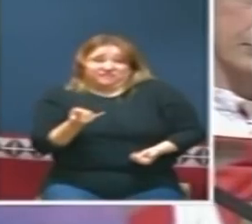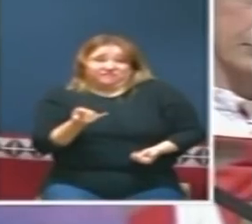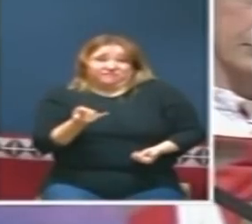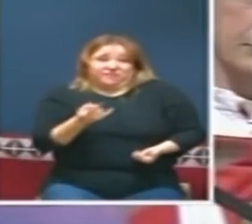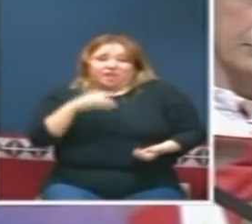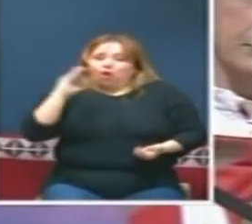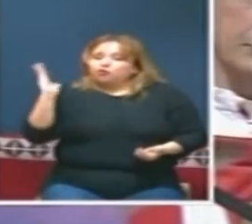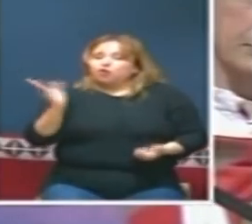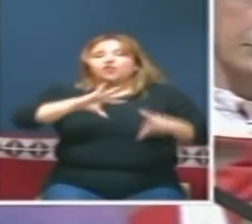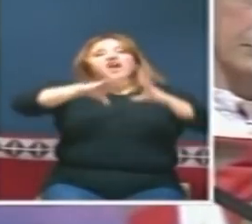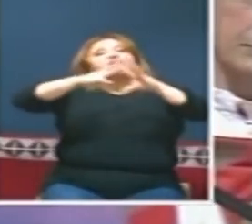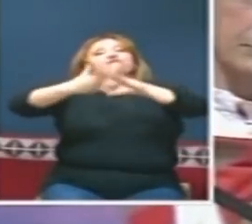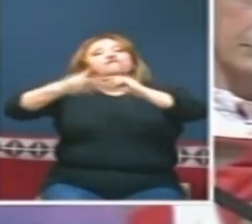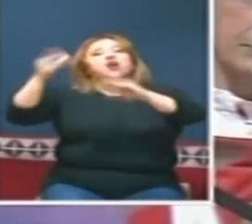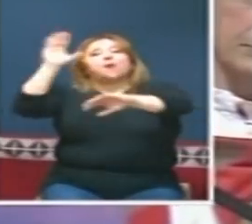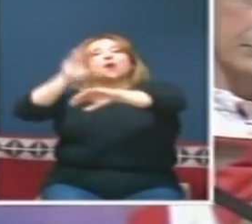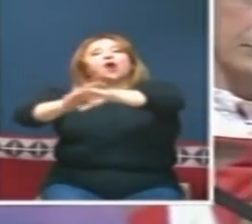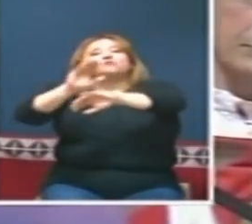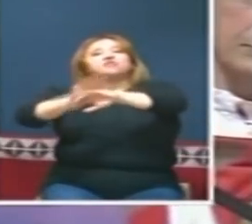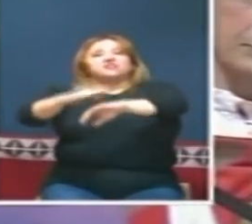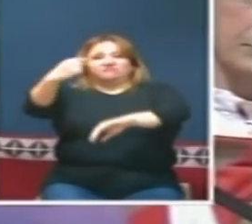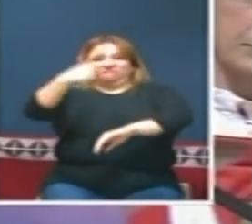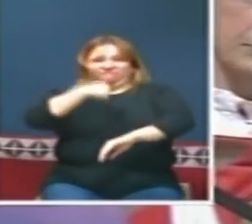calumnie en toda forma a causa de mí.